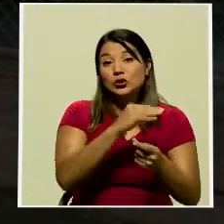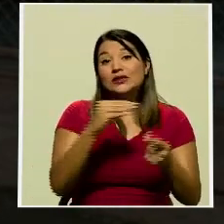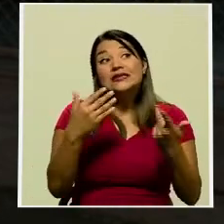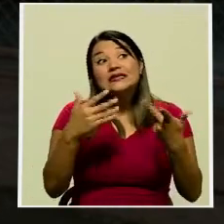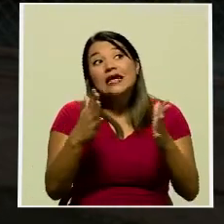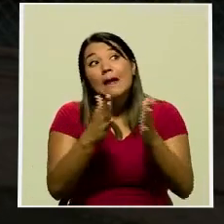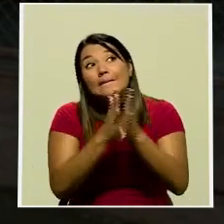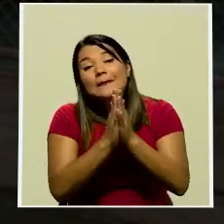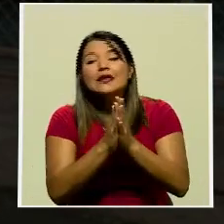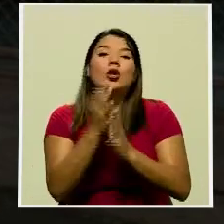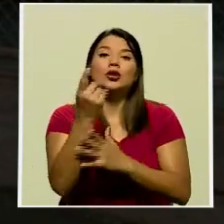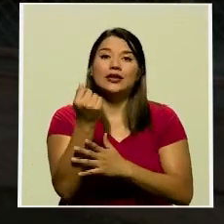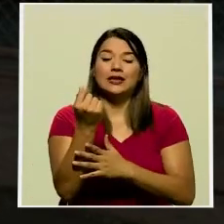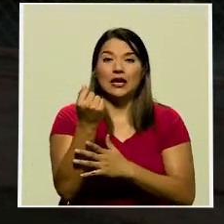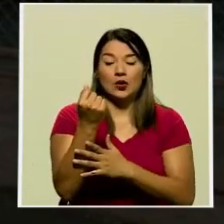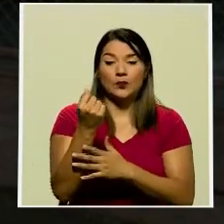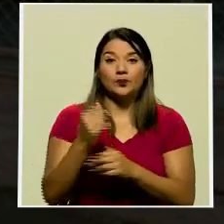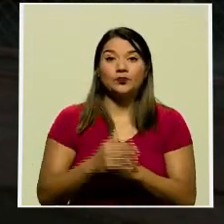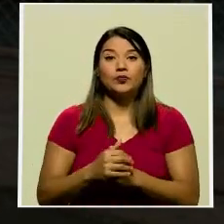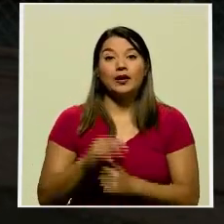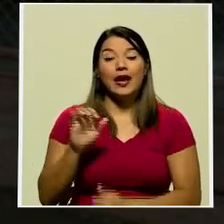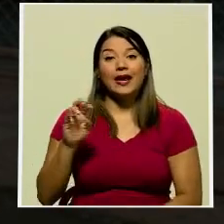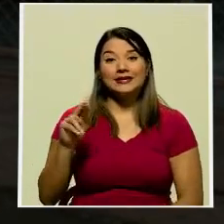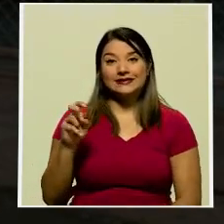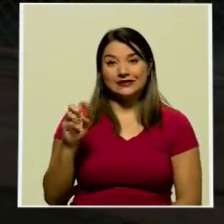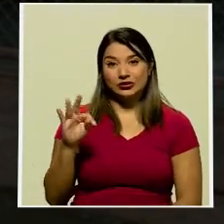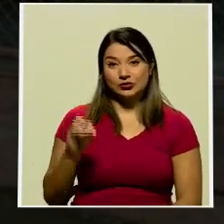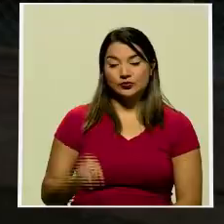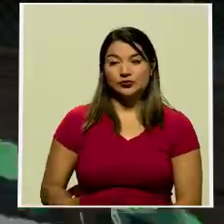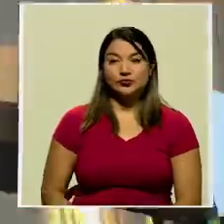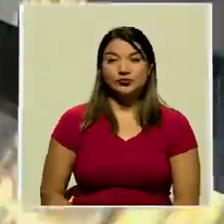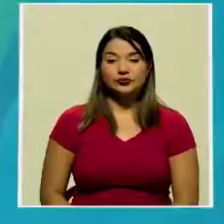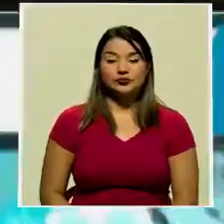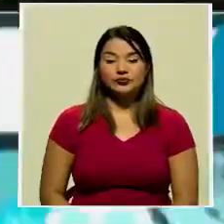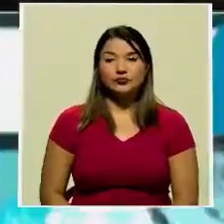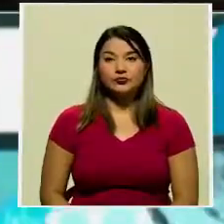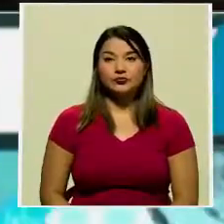esos dineros para los procuradores. Don Ernesto.